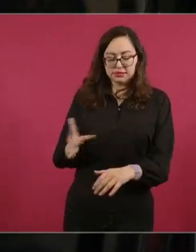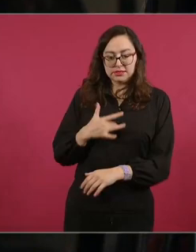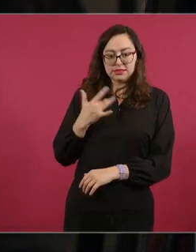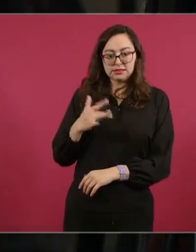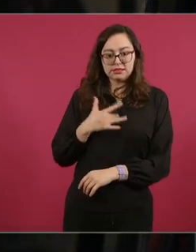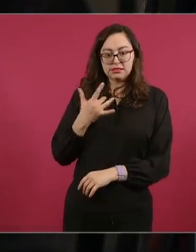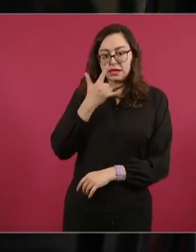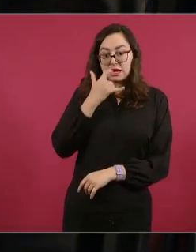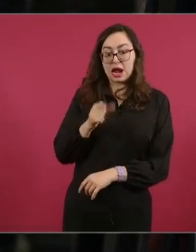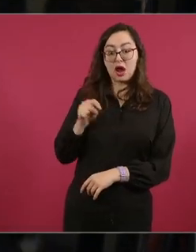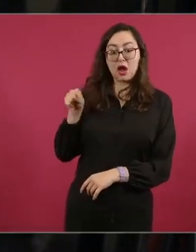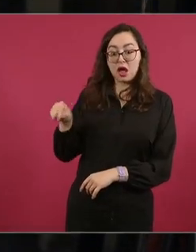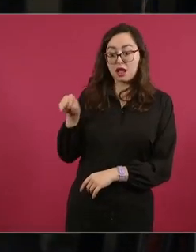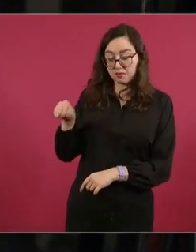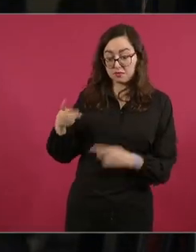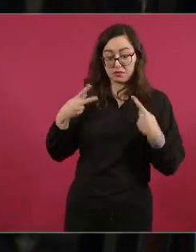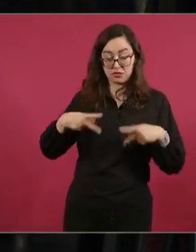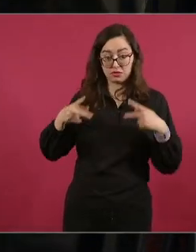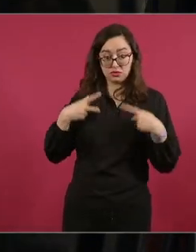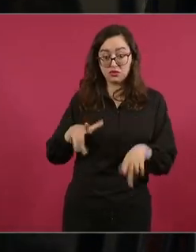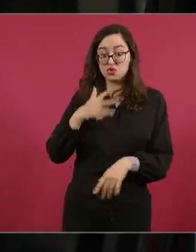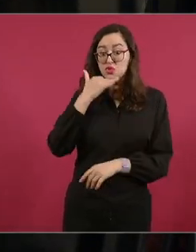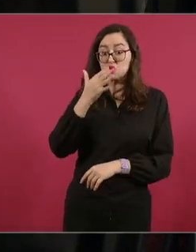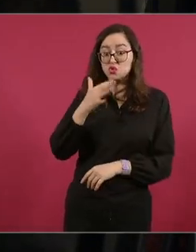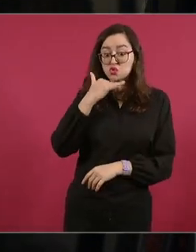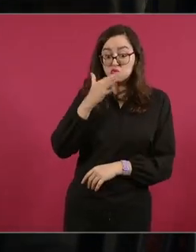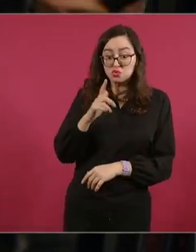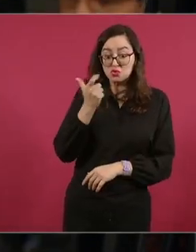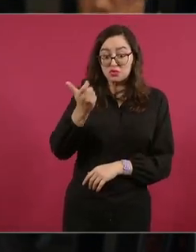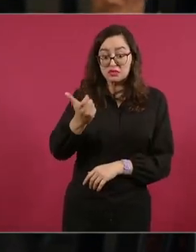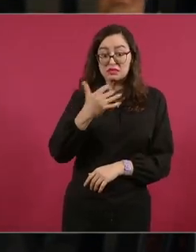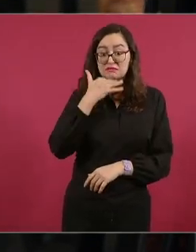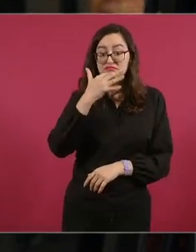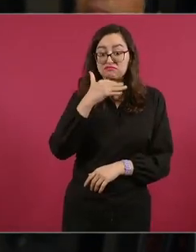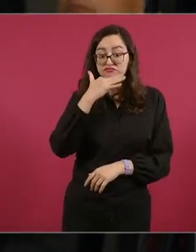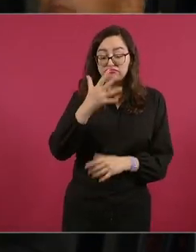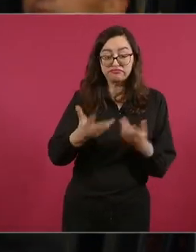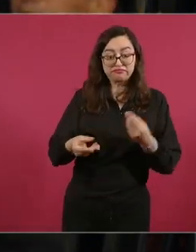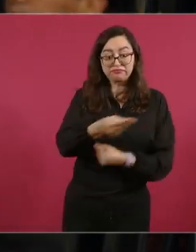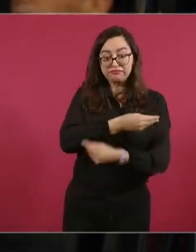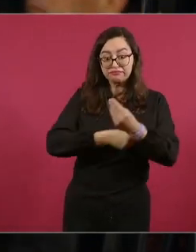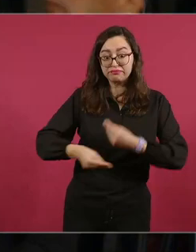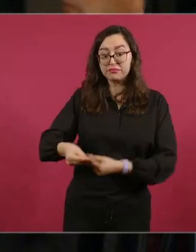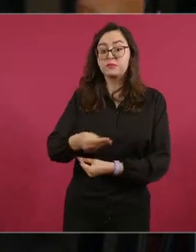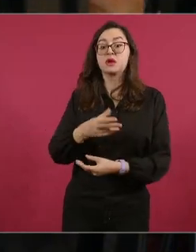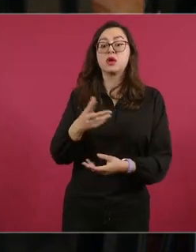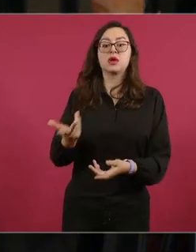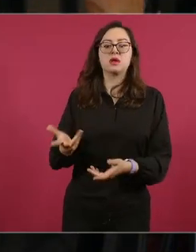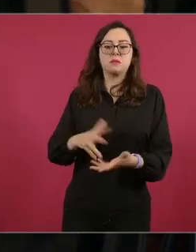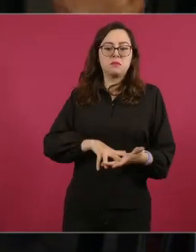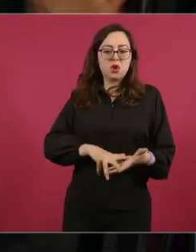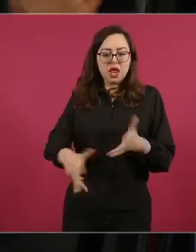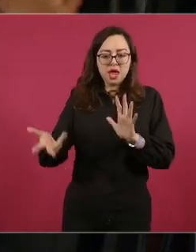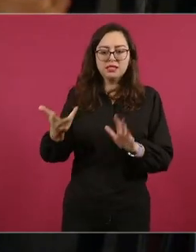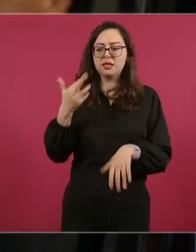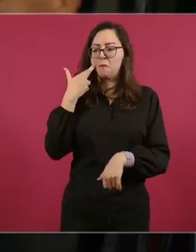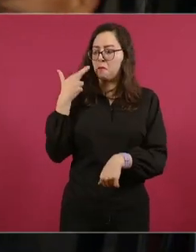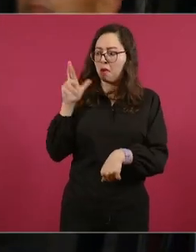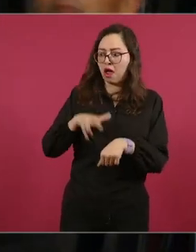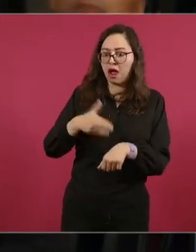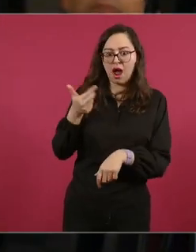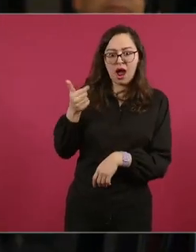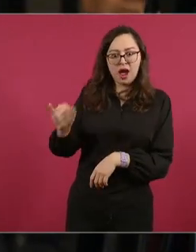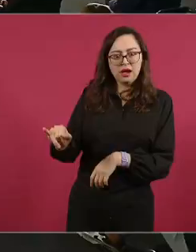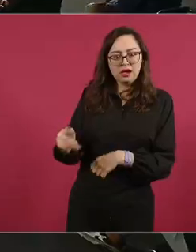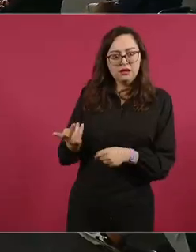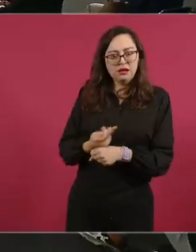señalado por presunto lavado de dinero, por distintas situaciones, incluso de violencia, de robo. Y entonces preguntarle, señor